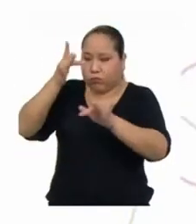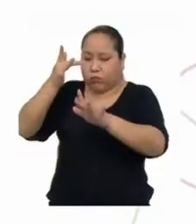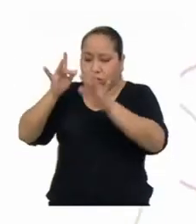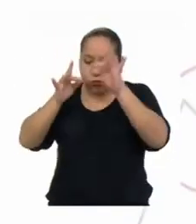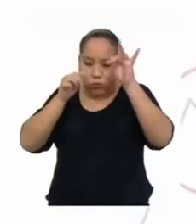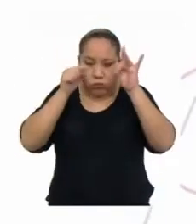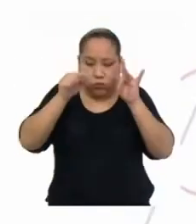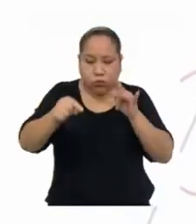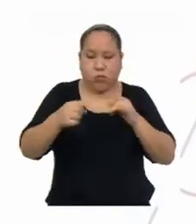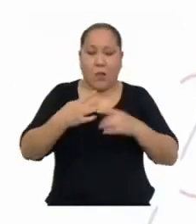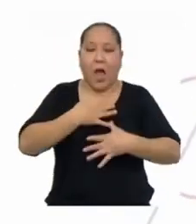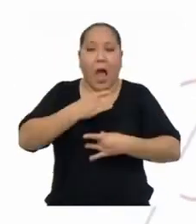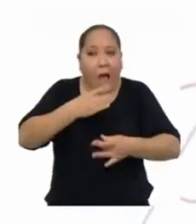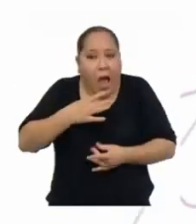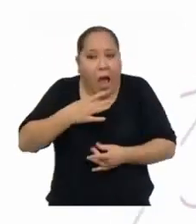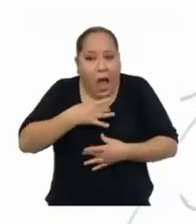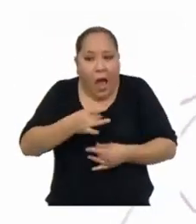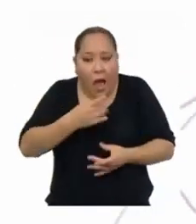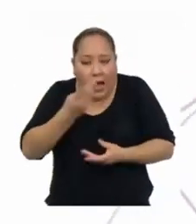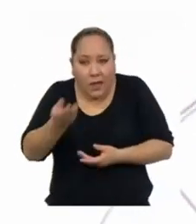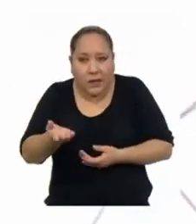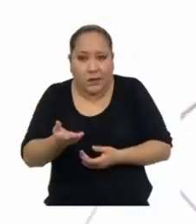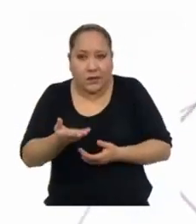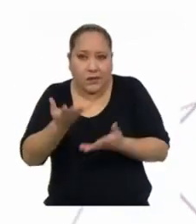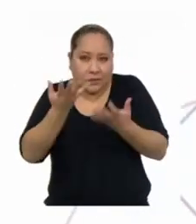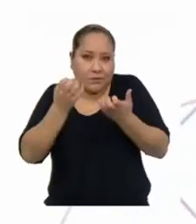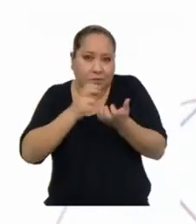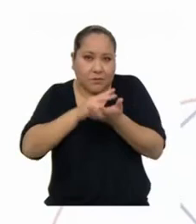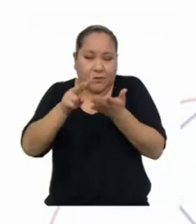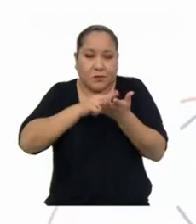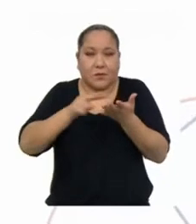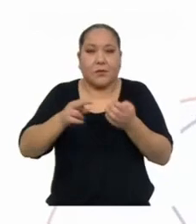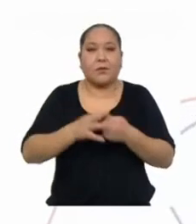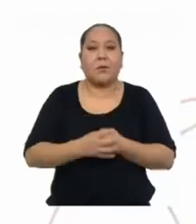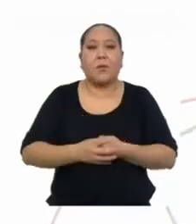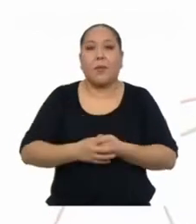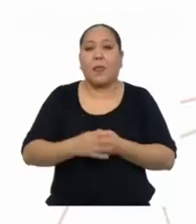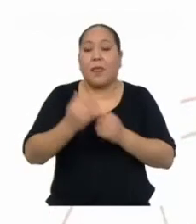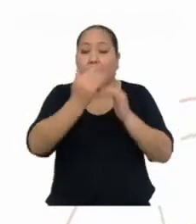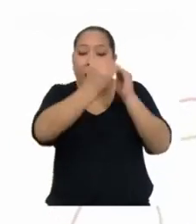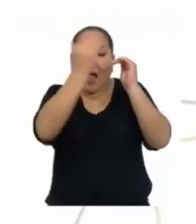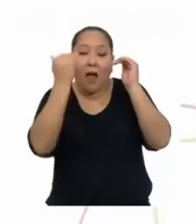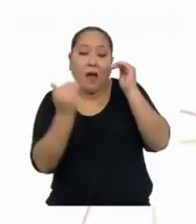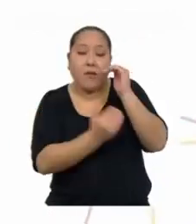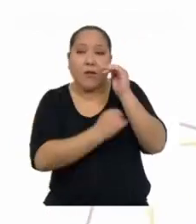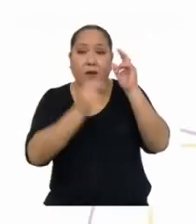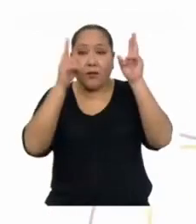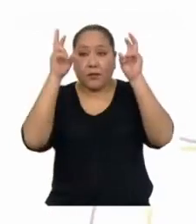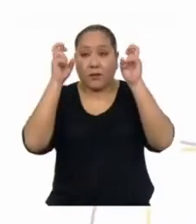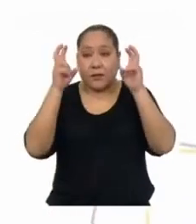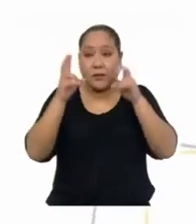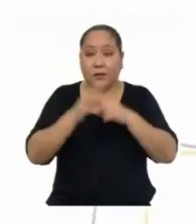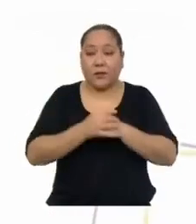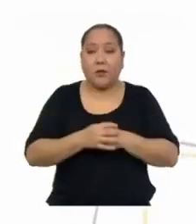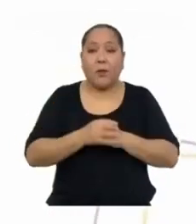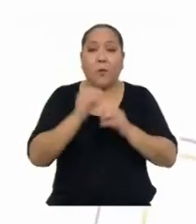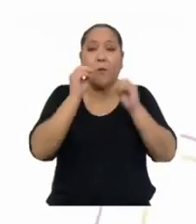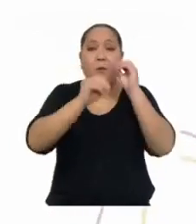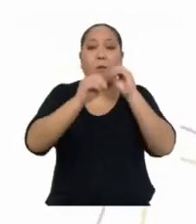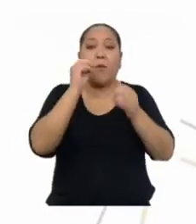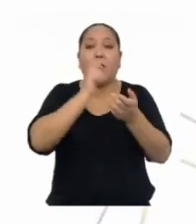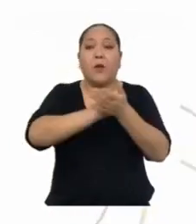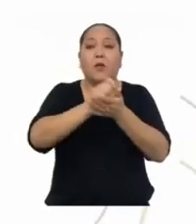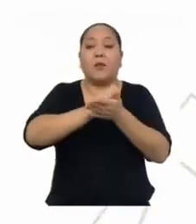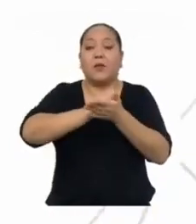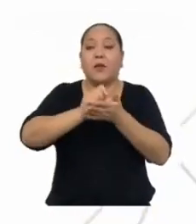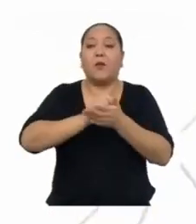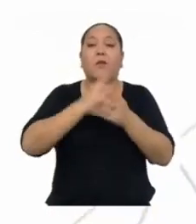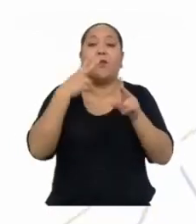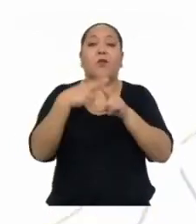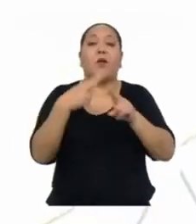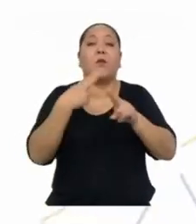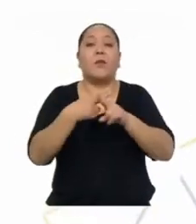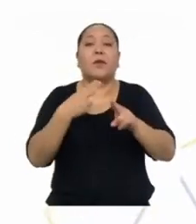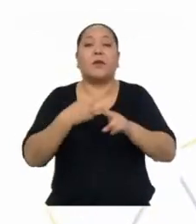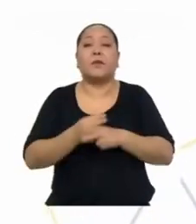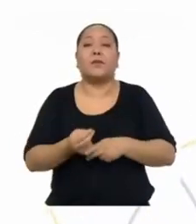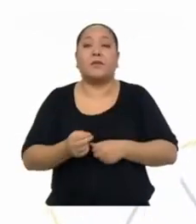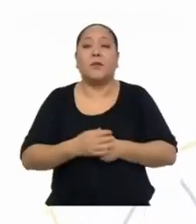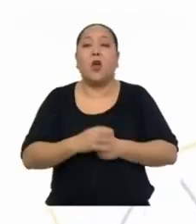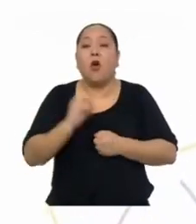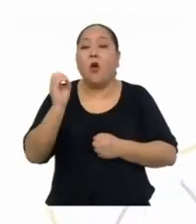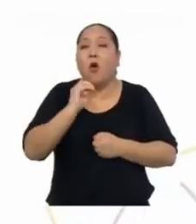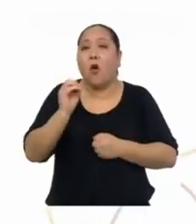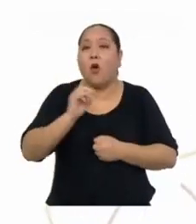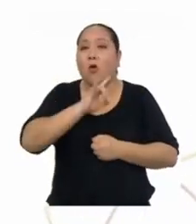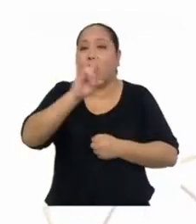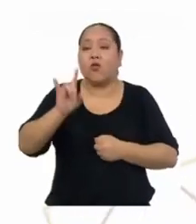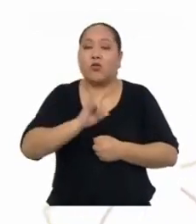de nuestros posibles lectores. Abajo del título colocaremos nuestro nombre, o podemos